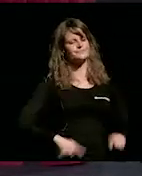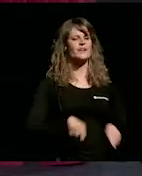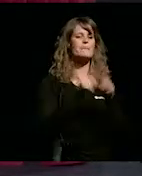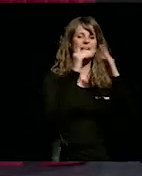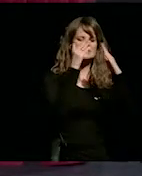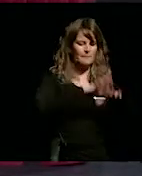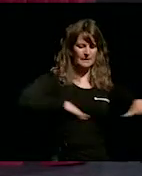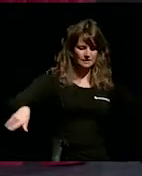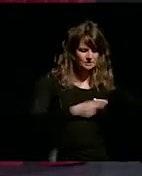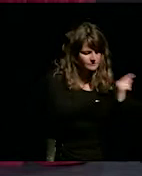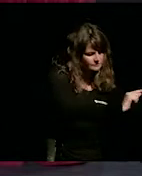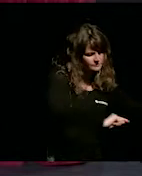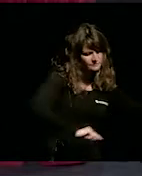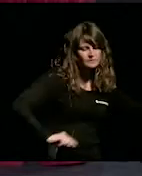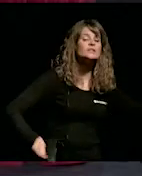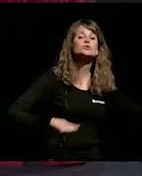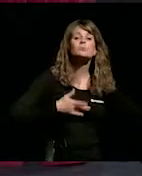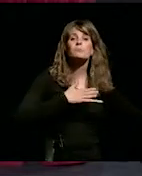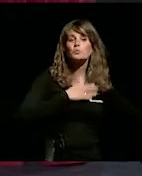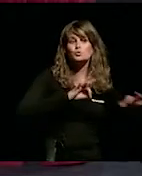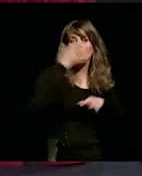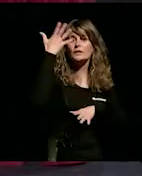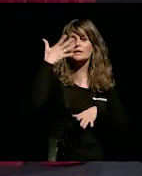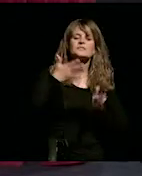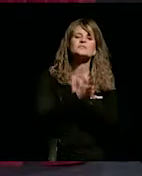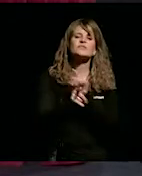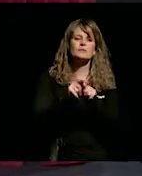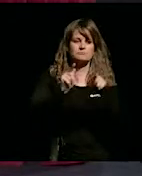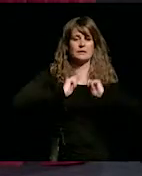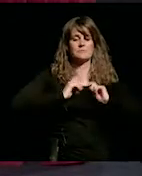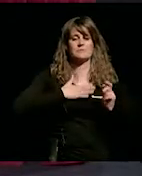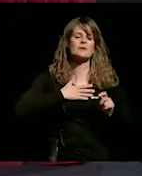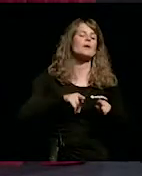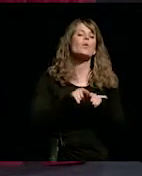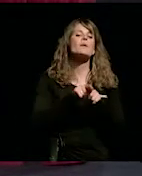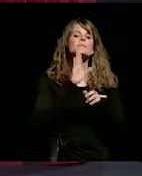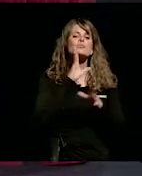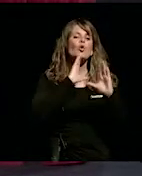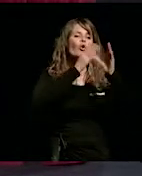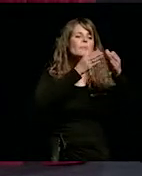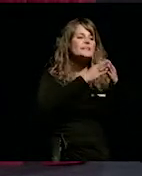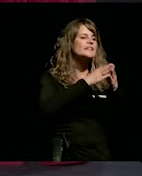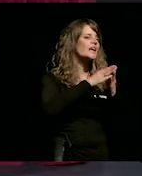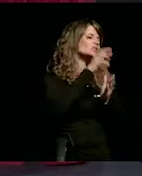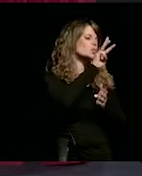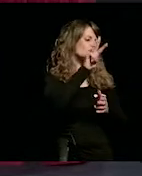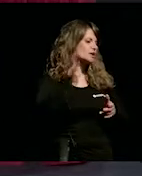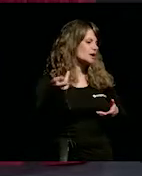mí, tuve la ocasión de trabajar con compañías como Welfare State International y Geese Theatre